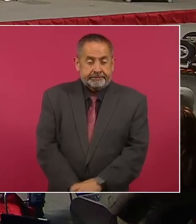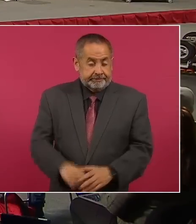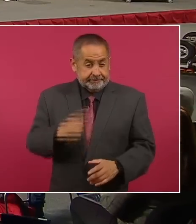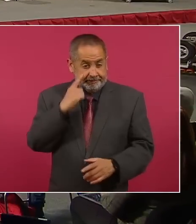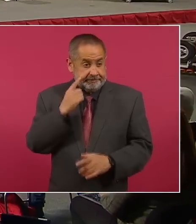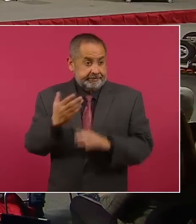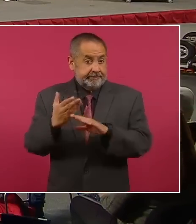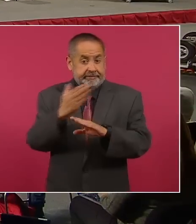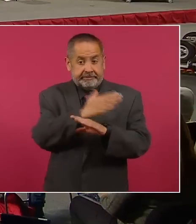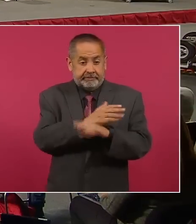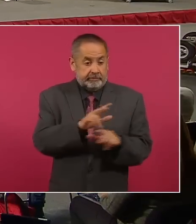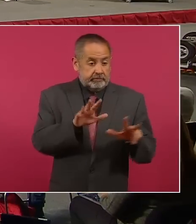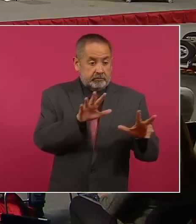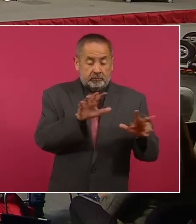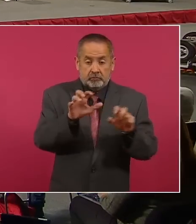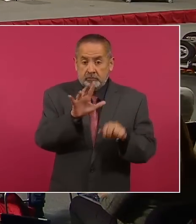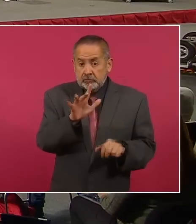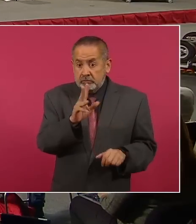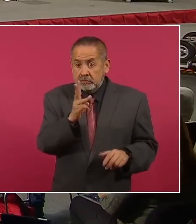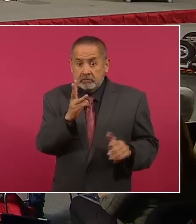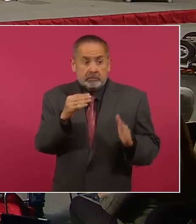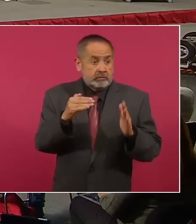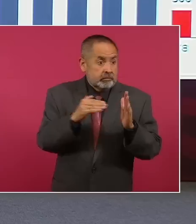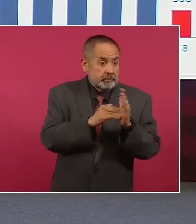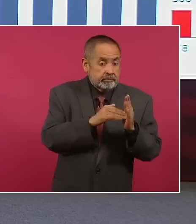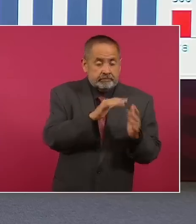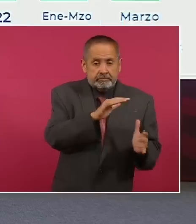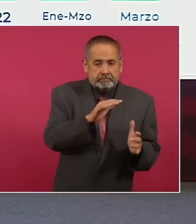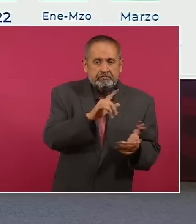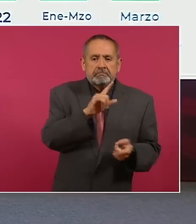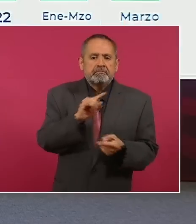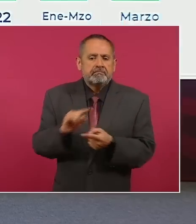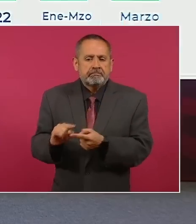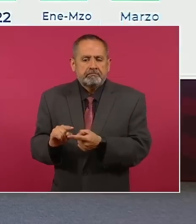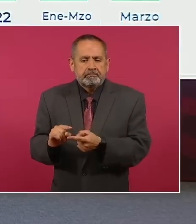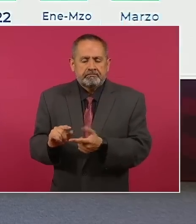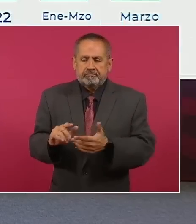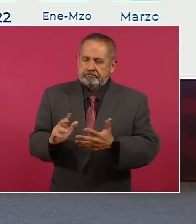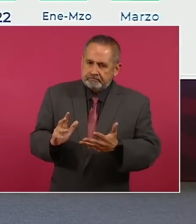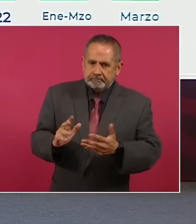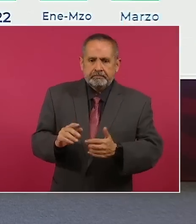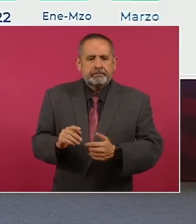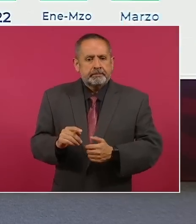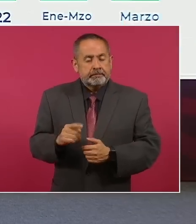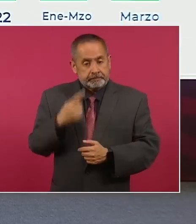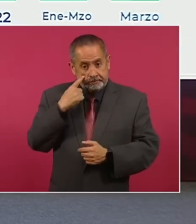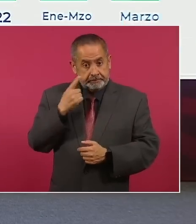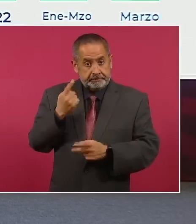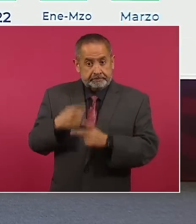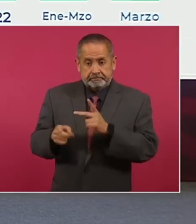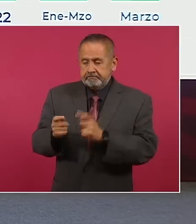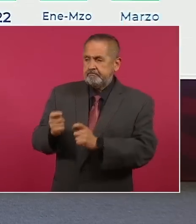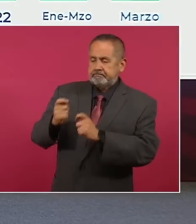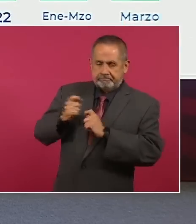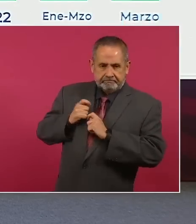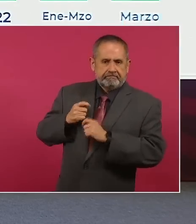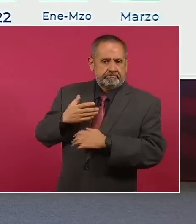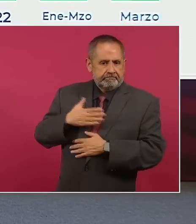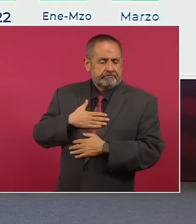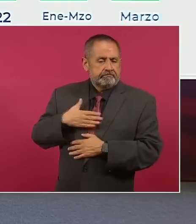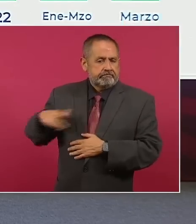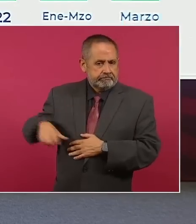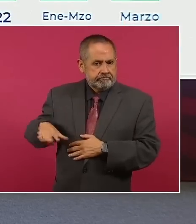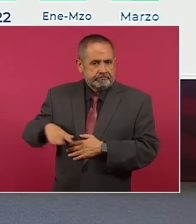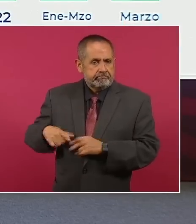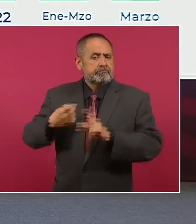llegado a 853,000 barriles. La que sigue, por favor. A partir de lo que recibimos,